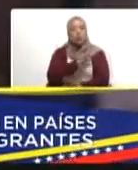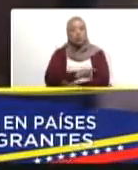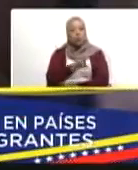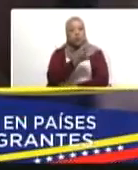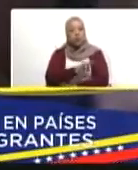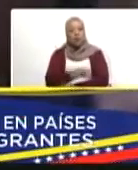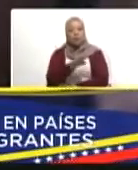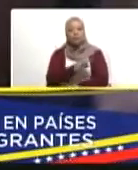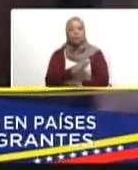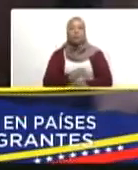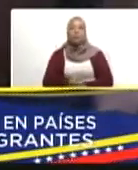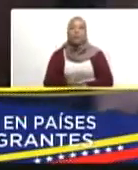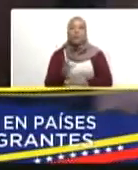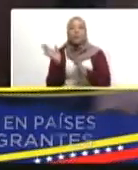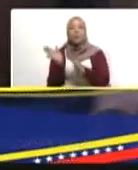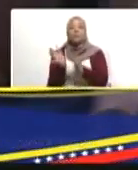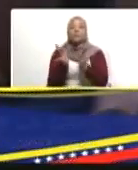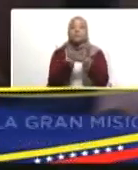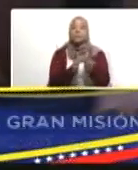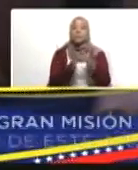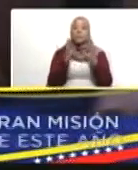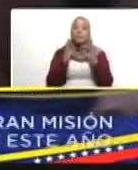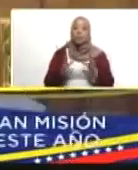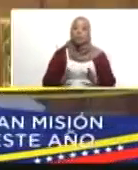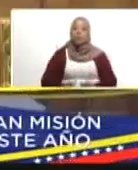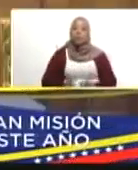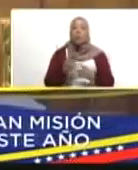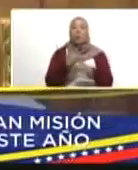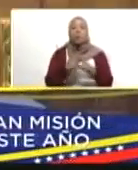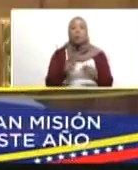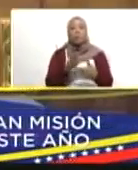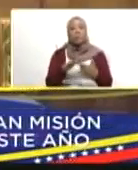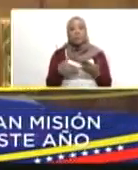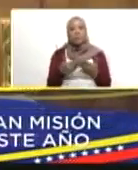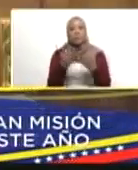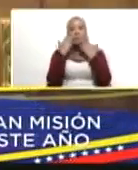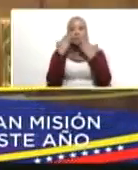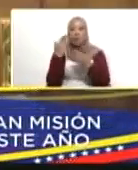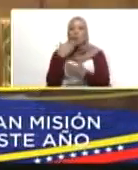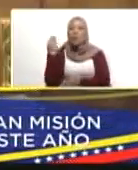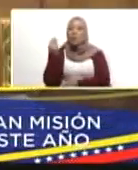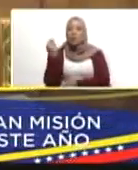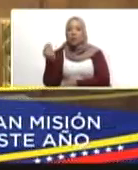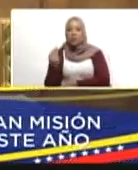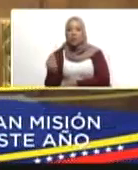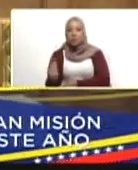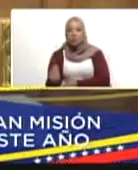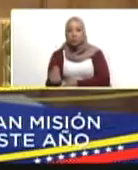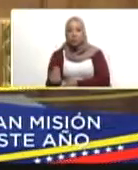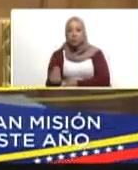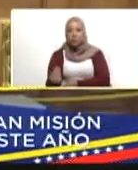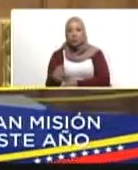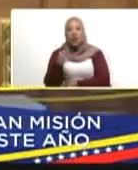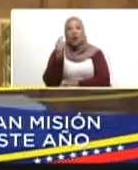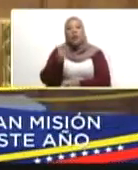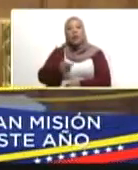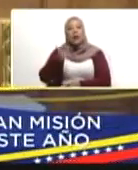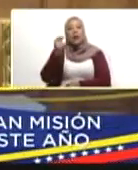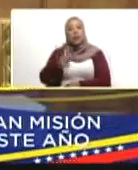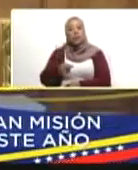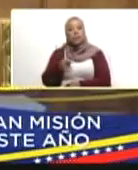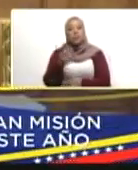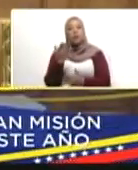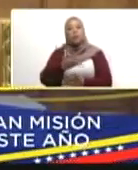socialista cristiano humano pero es para ustedes Génesis Yo ya te di una tarea